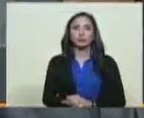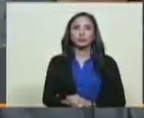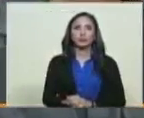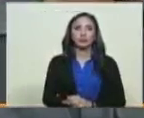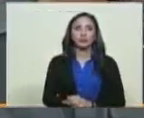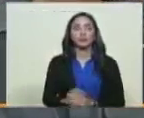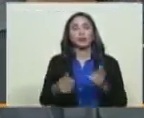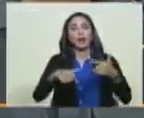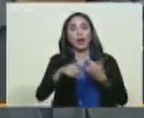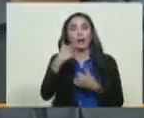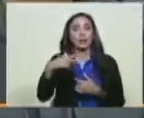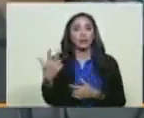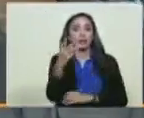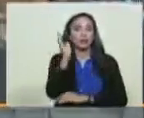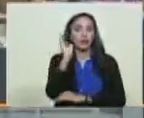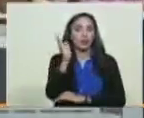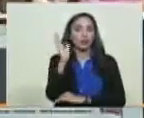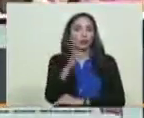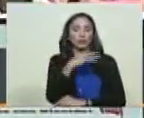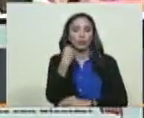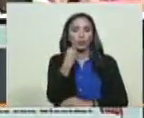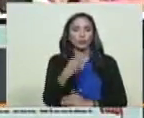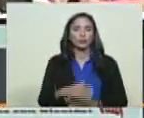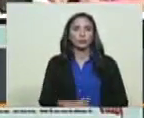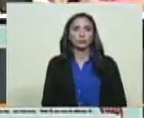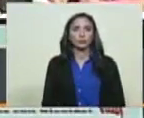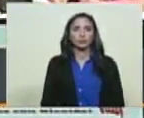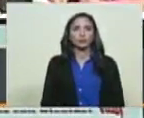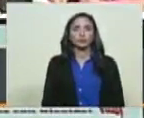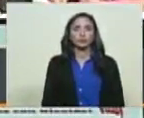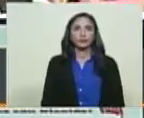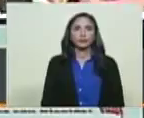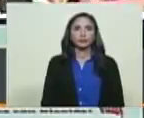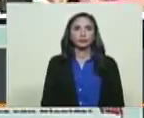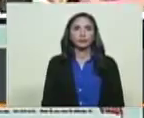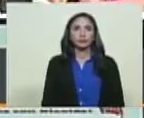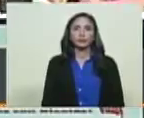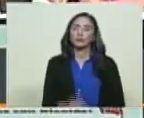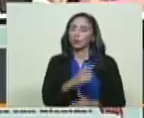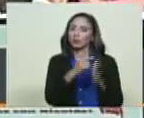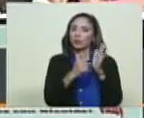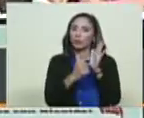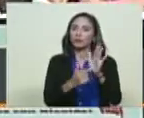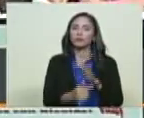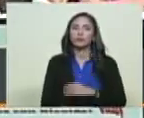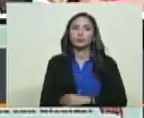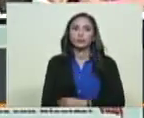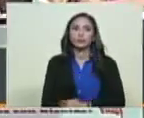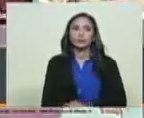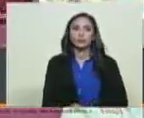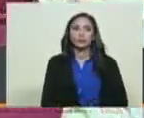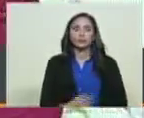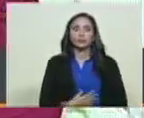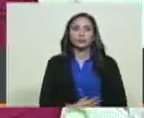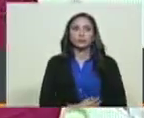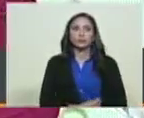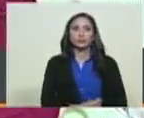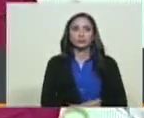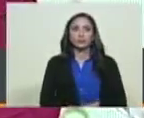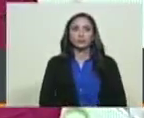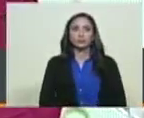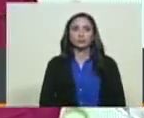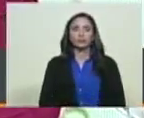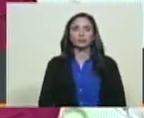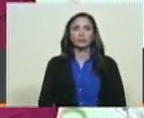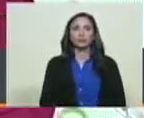tercer congreso así lo está demostrando yo me siento muy contento